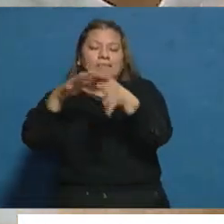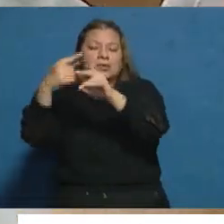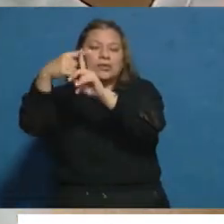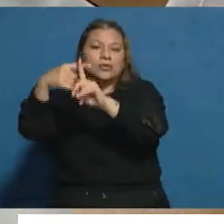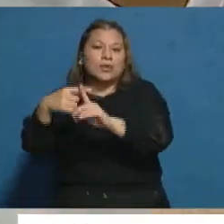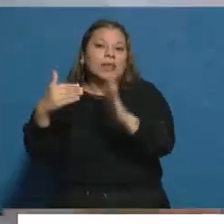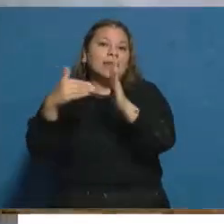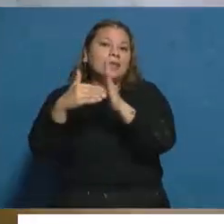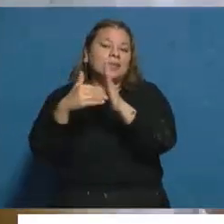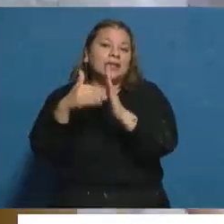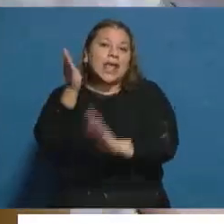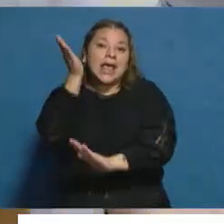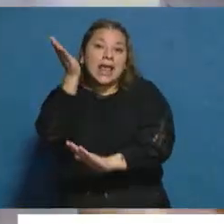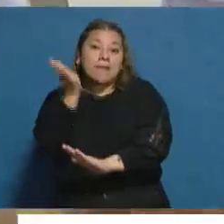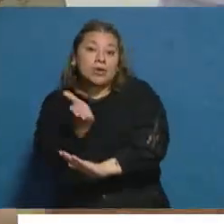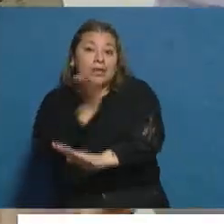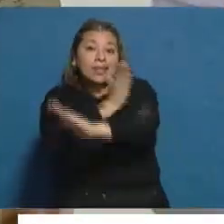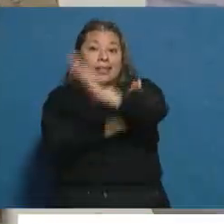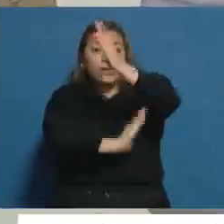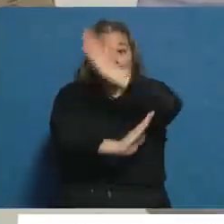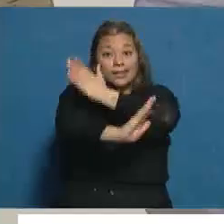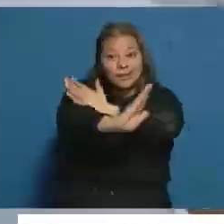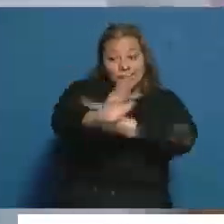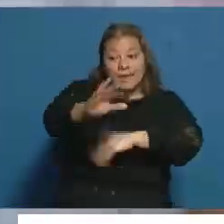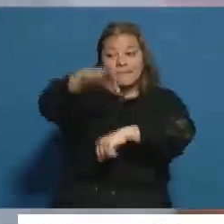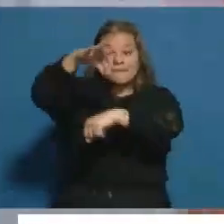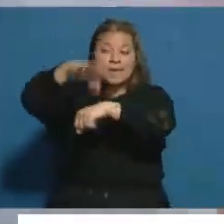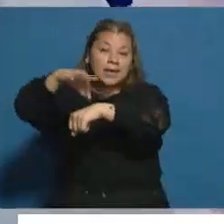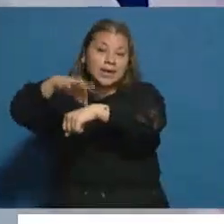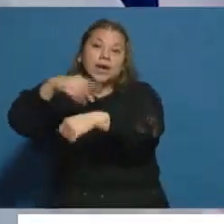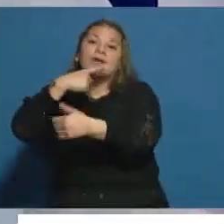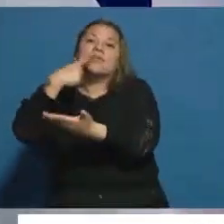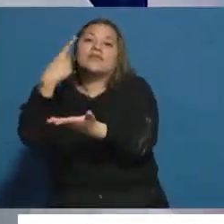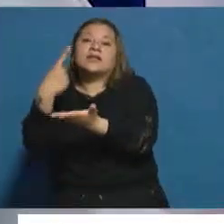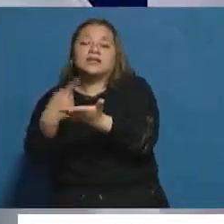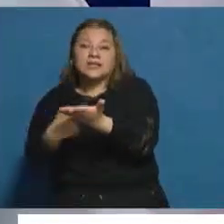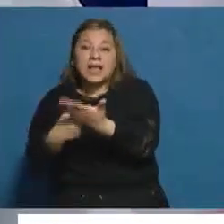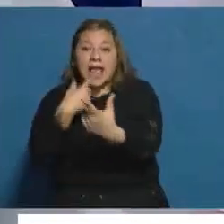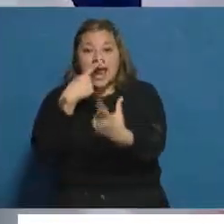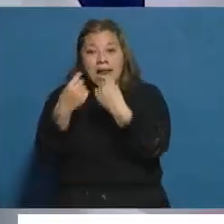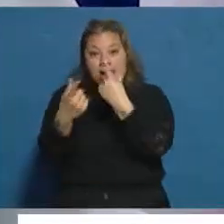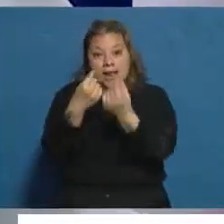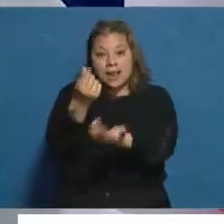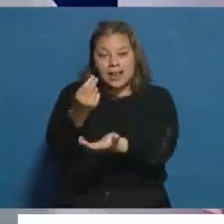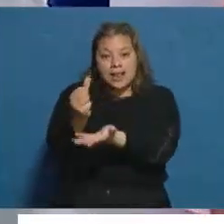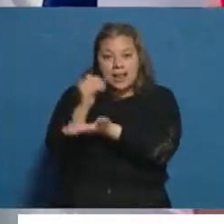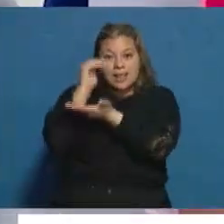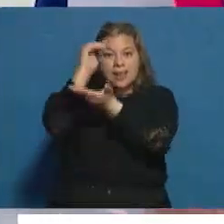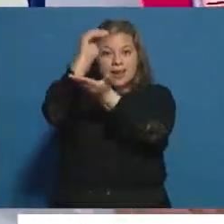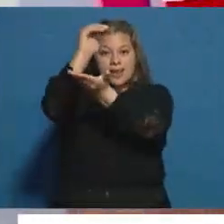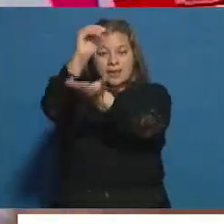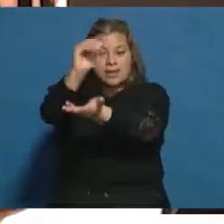el porcentaje de incapacidad que establezcan las comisiones médicas. El reclamo de la indemnización que debe pagar el Fondo de